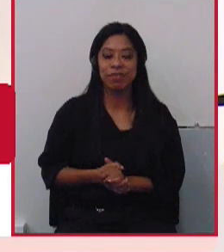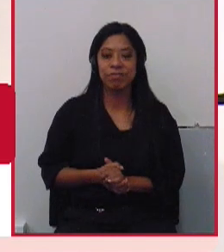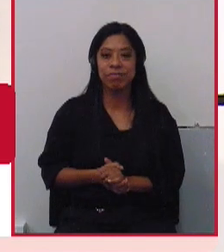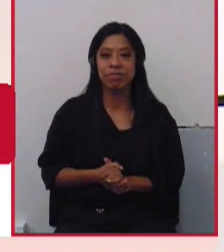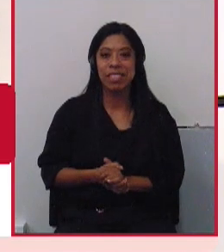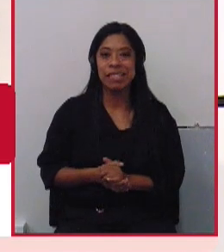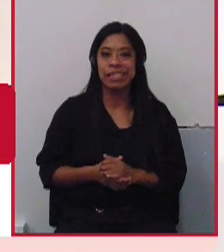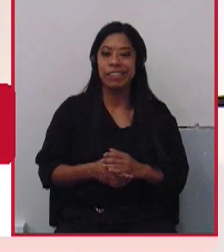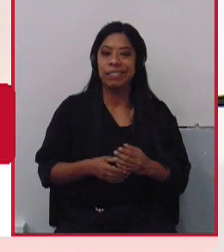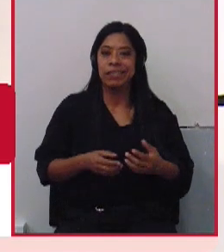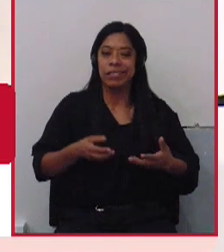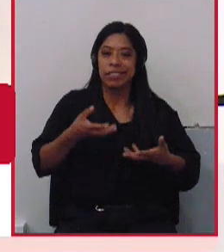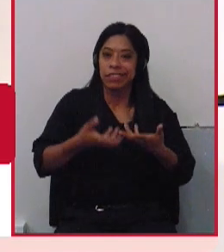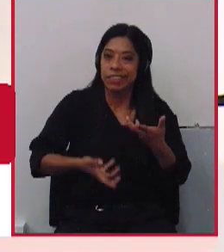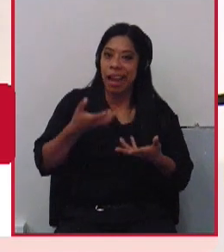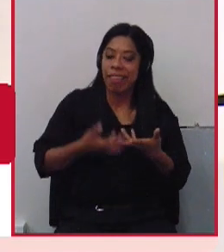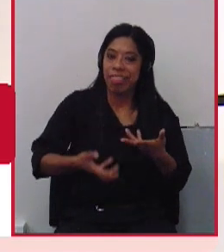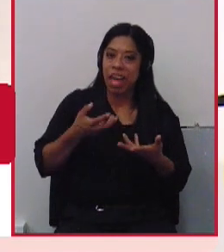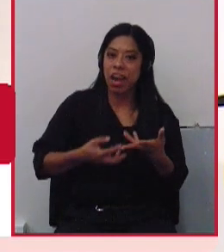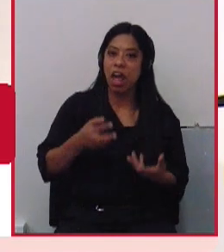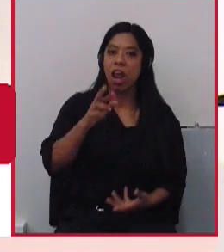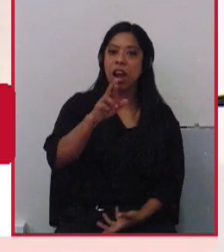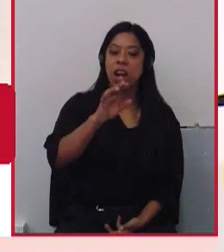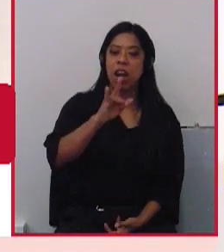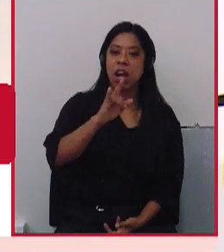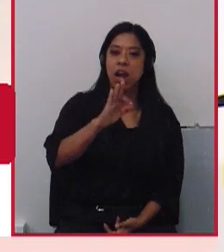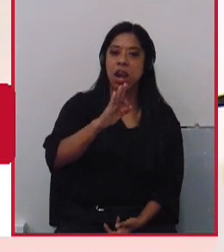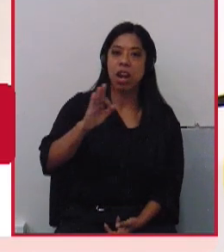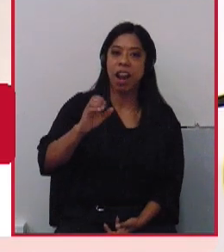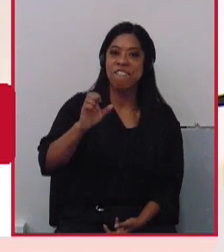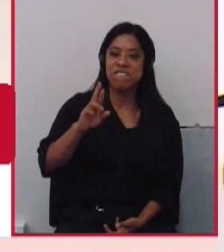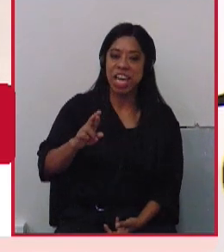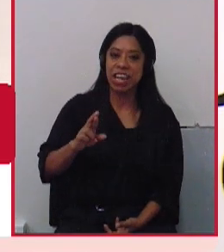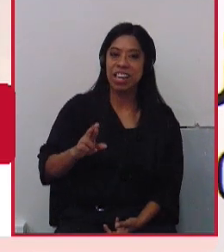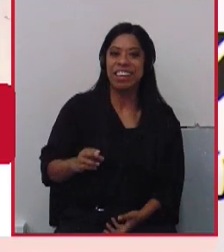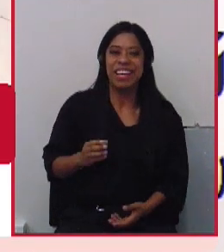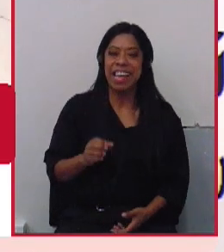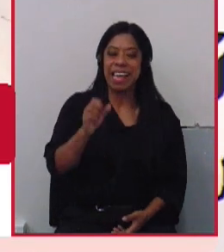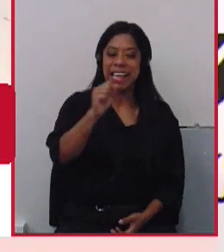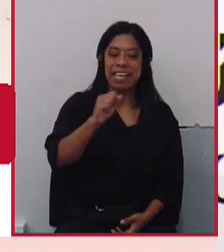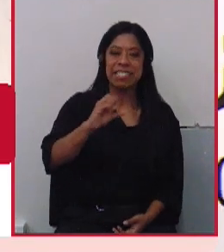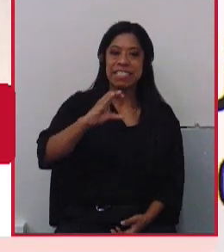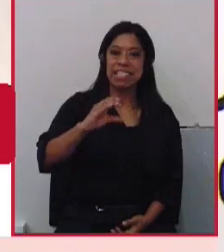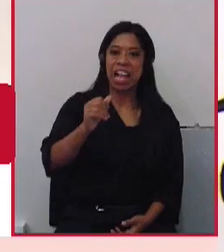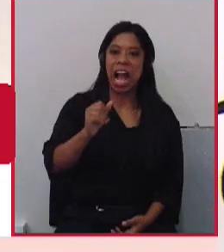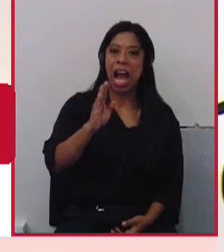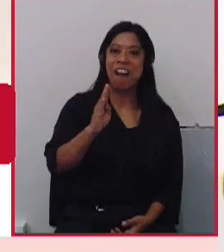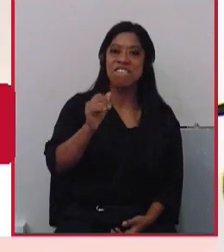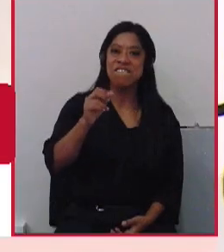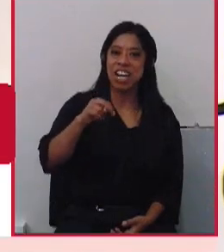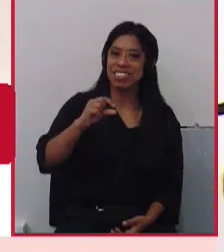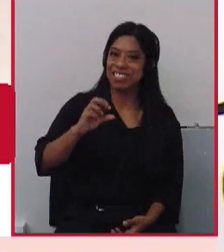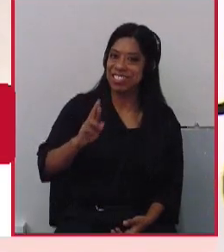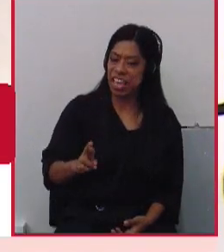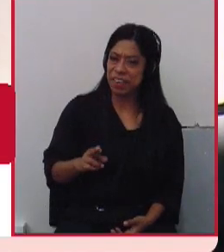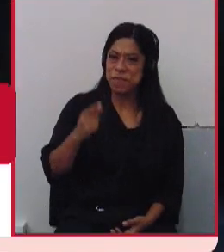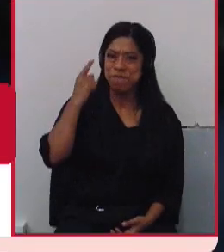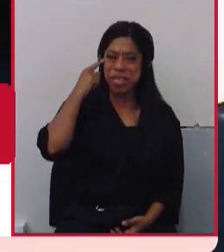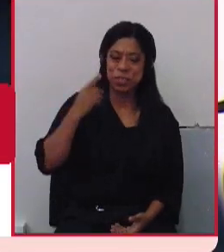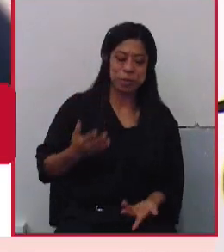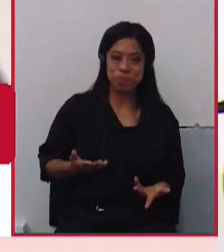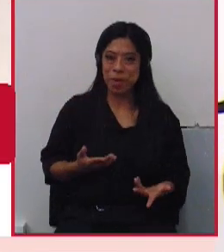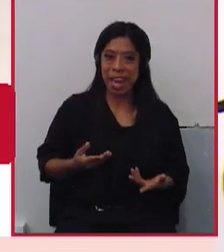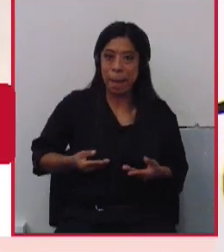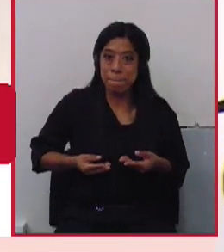para tratar el Rutherford de la etapa Scavenger. ¿Ya? A mí me da que pensar que eso es más que nada